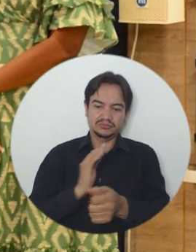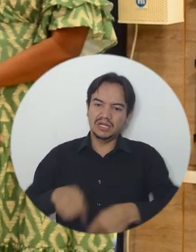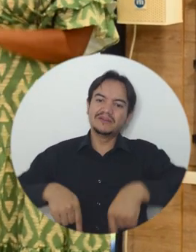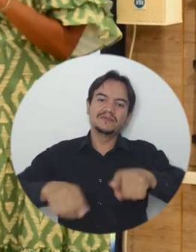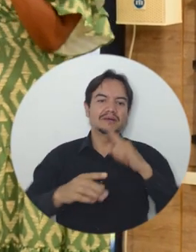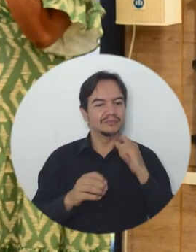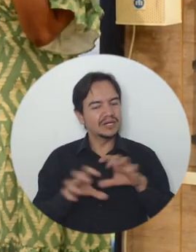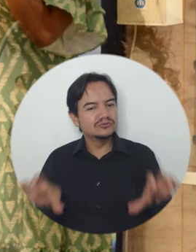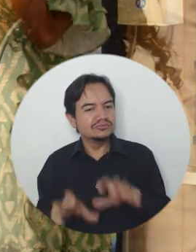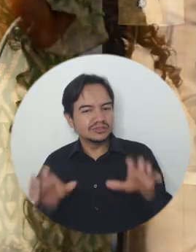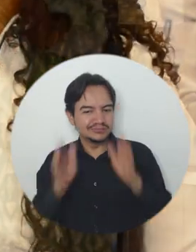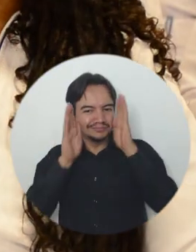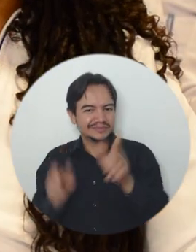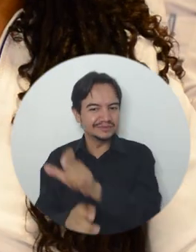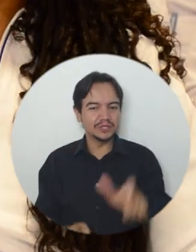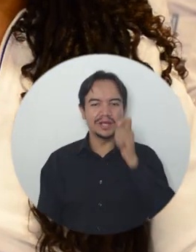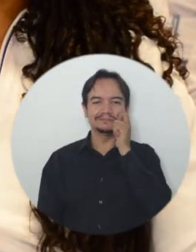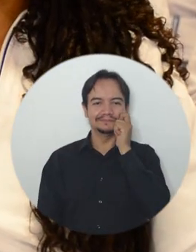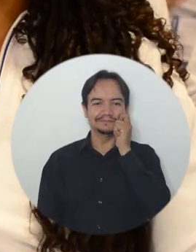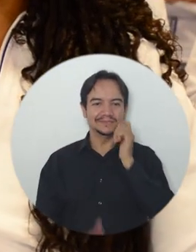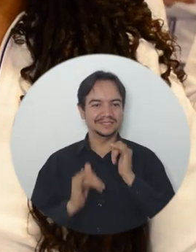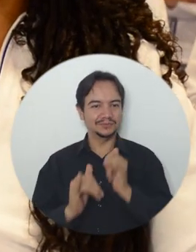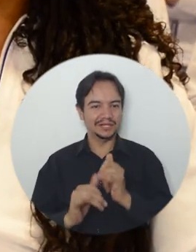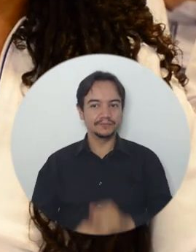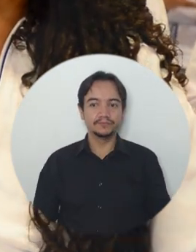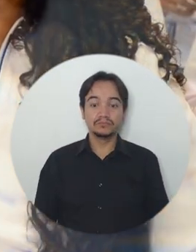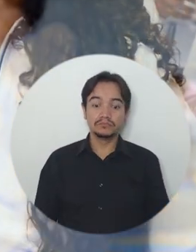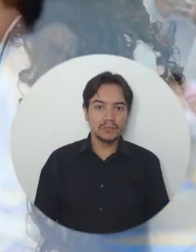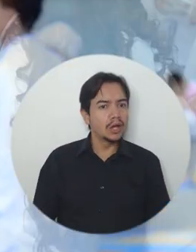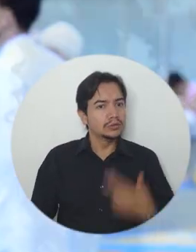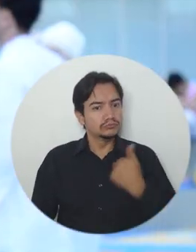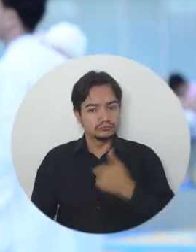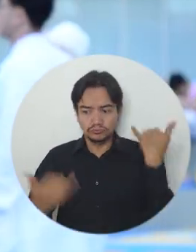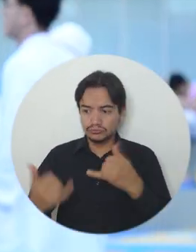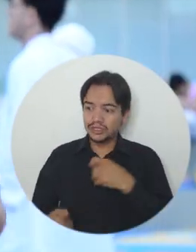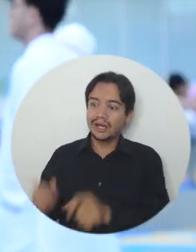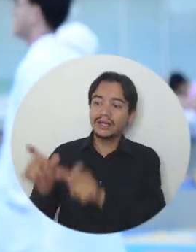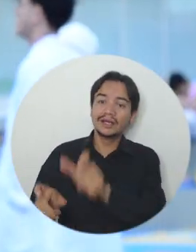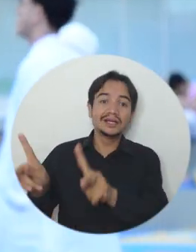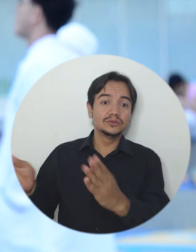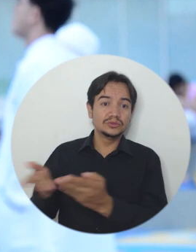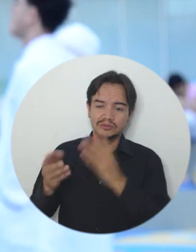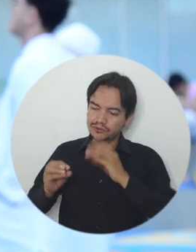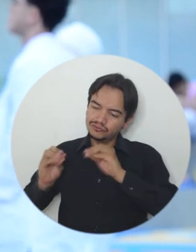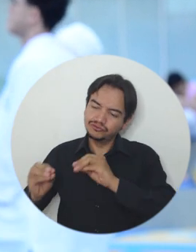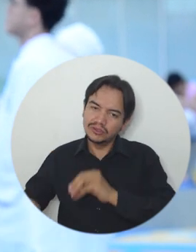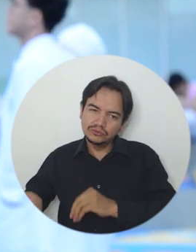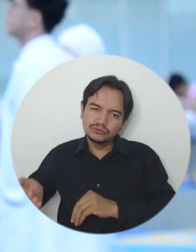con profesionalismo y vocación para proporcionar atención humanizada hemos formado a estos estudiantes